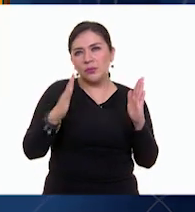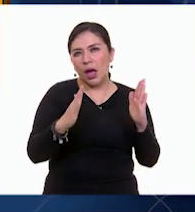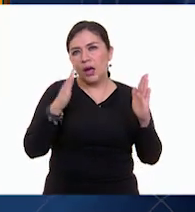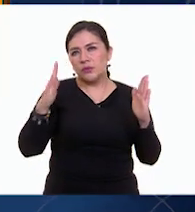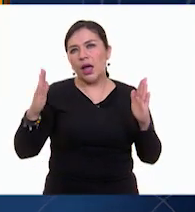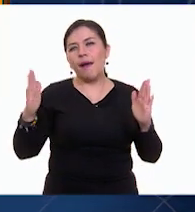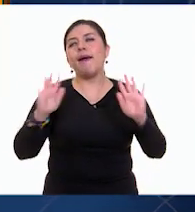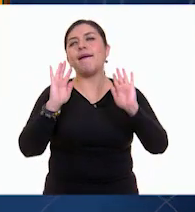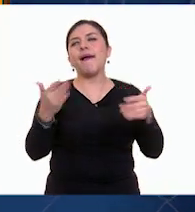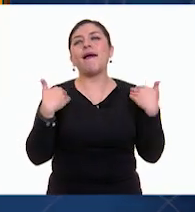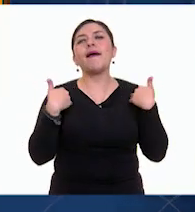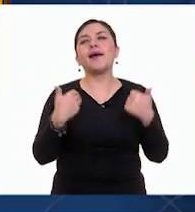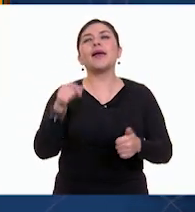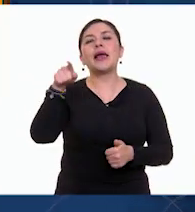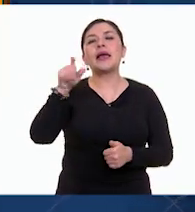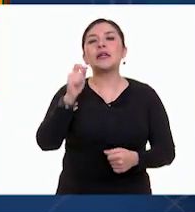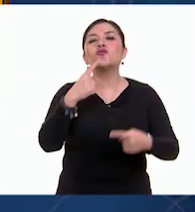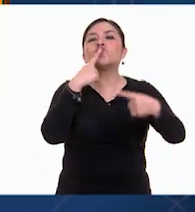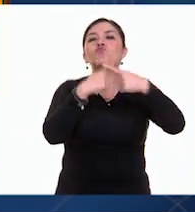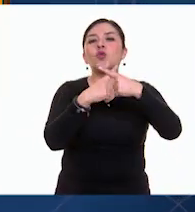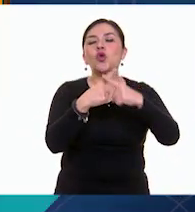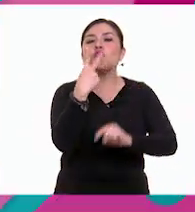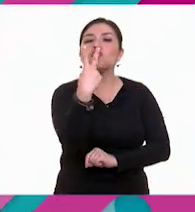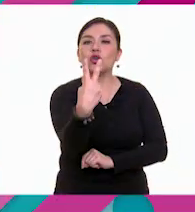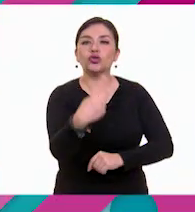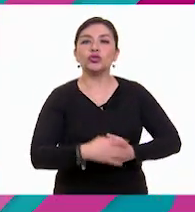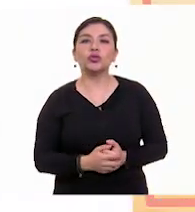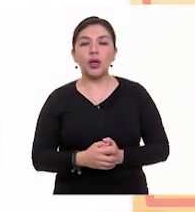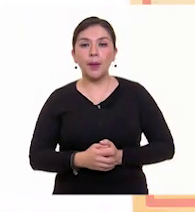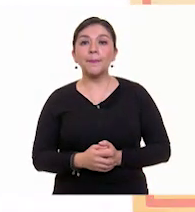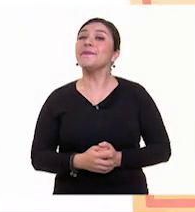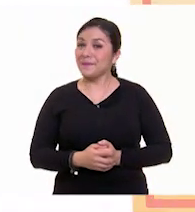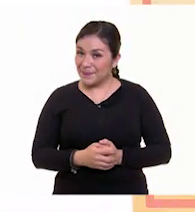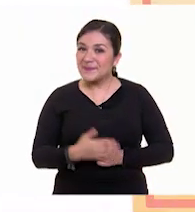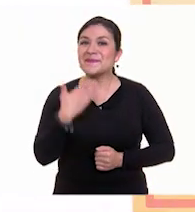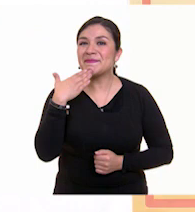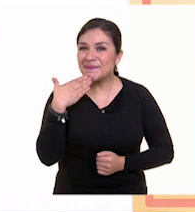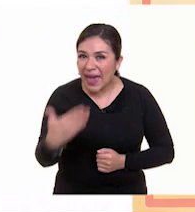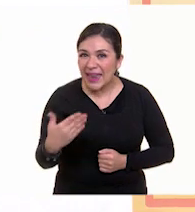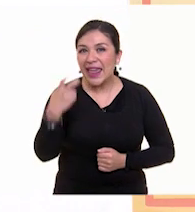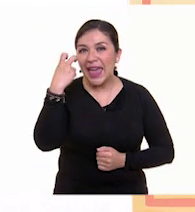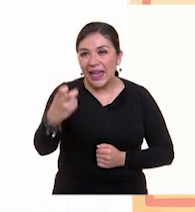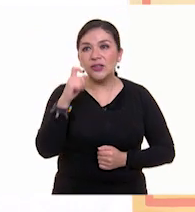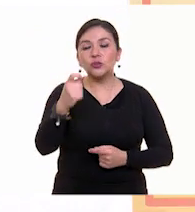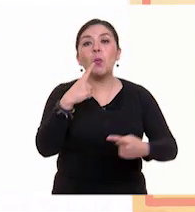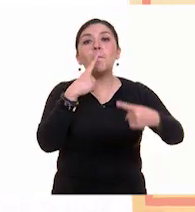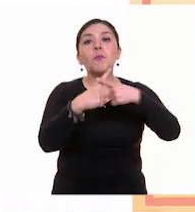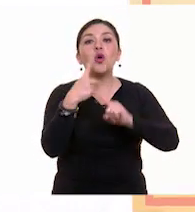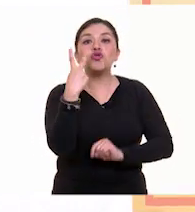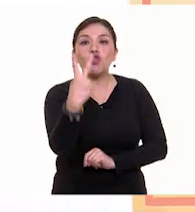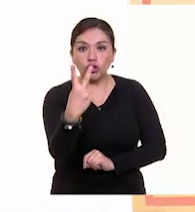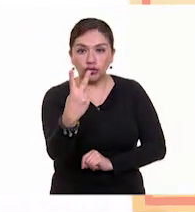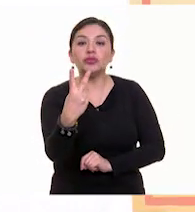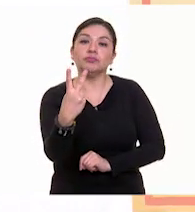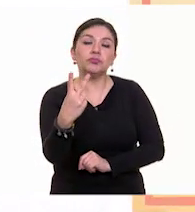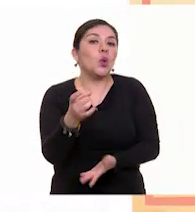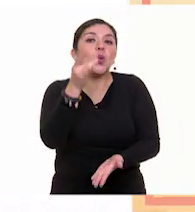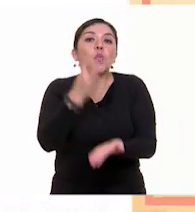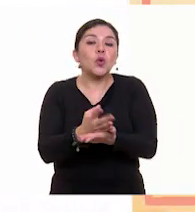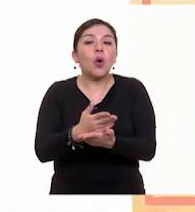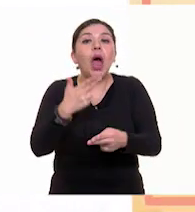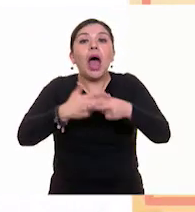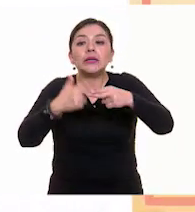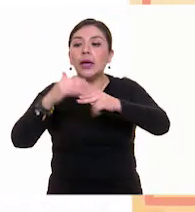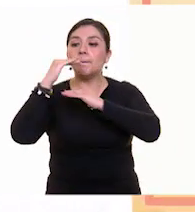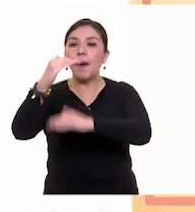sucesivamente. Ya sé, son múltiplos del 2. Efectivamente, son los múltiplos de 2, solamente hasta